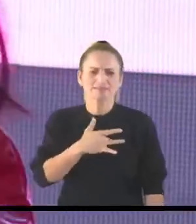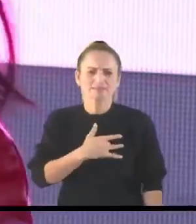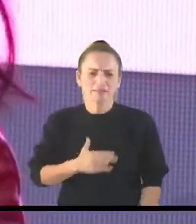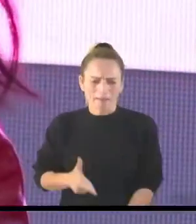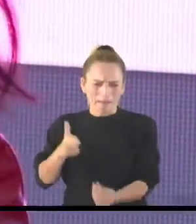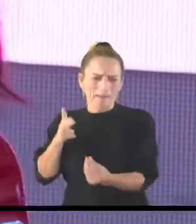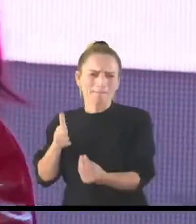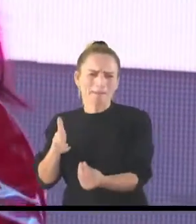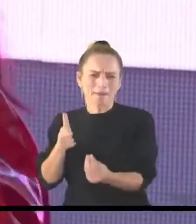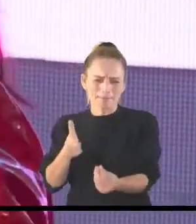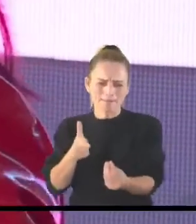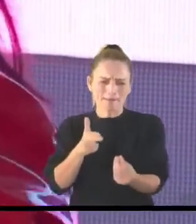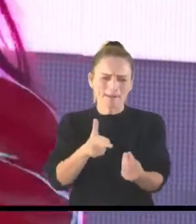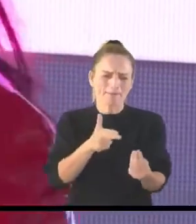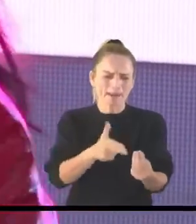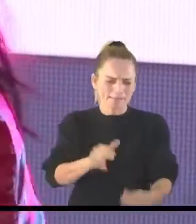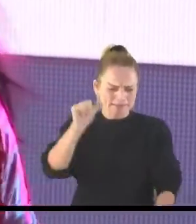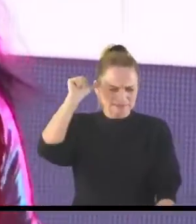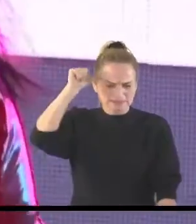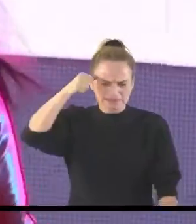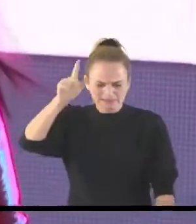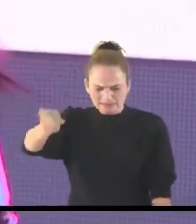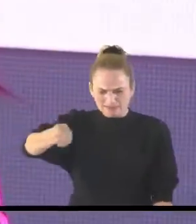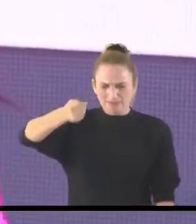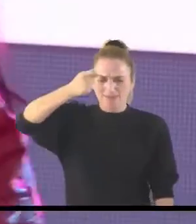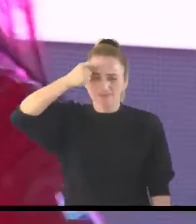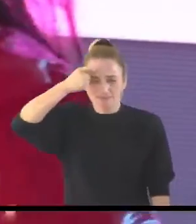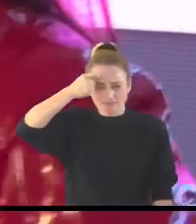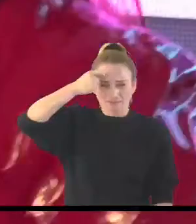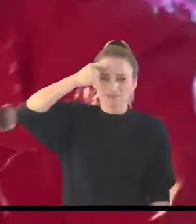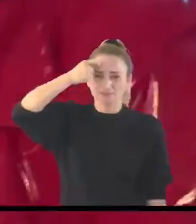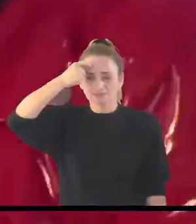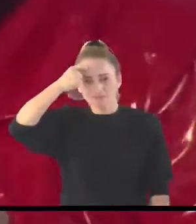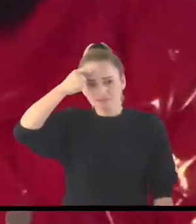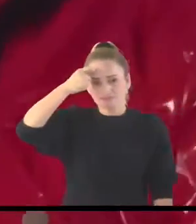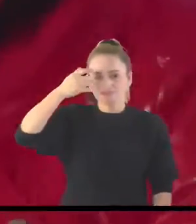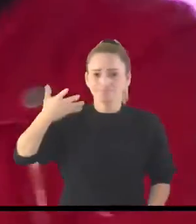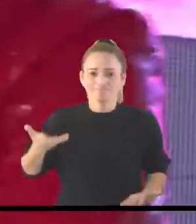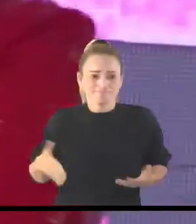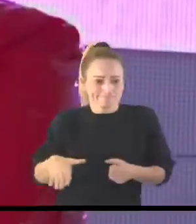masacres está en mi memoria. Y es